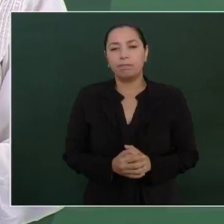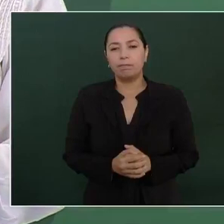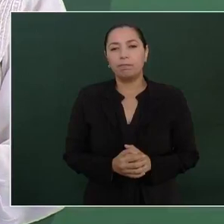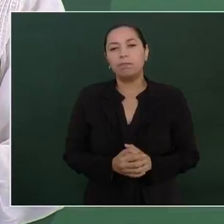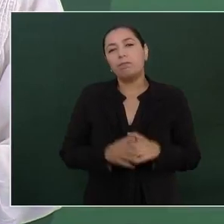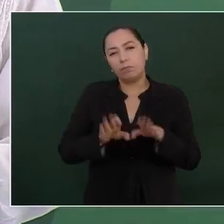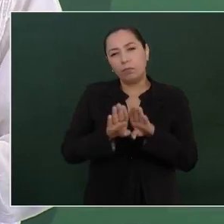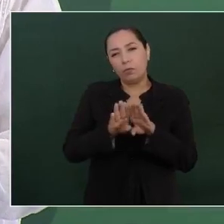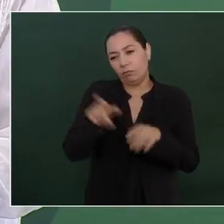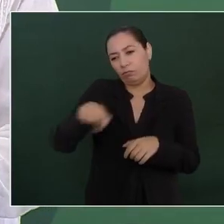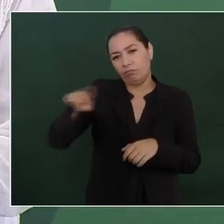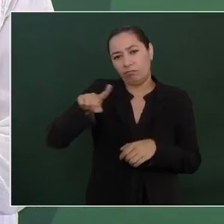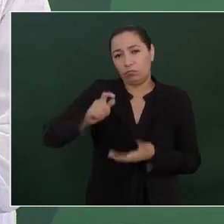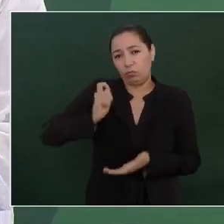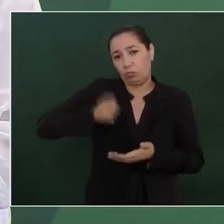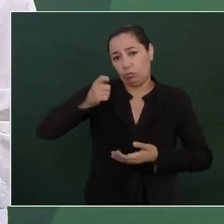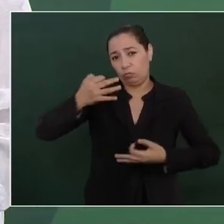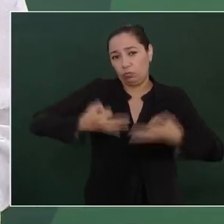están los jueces,